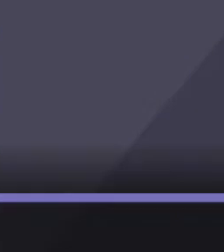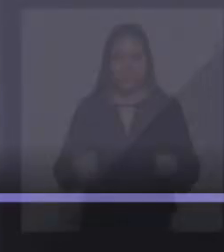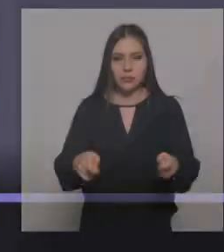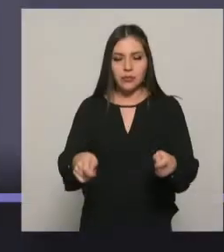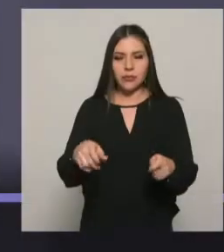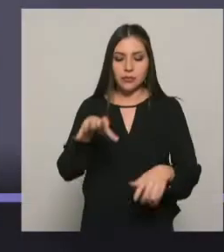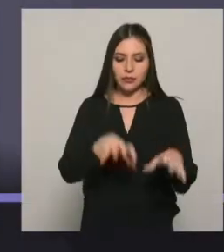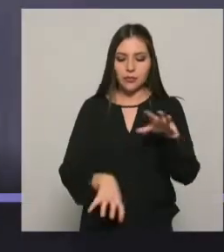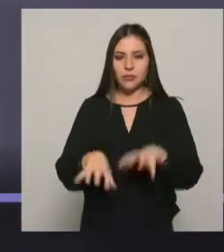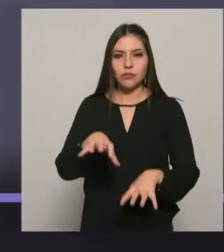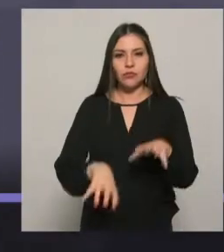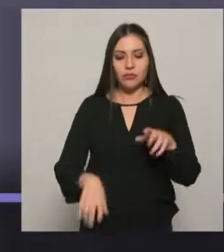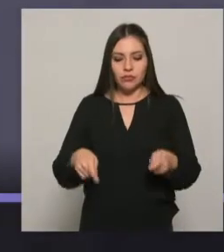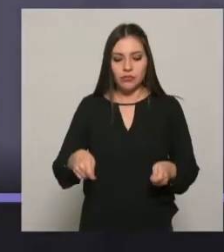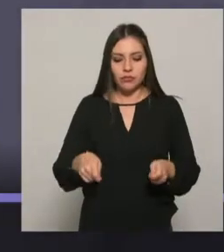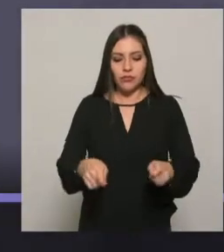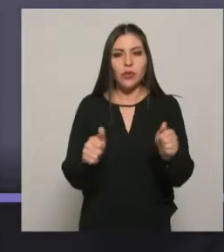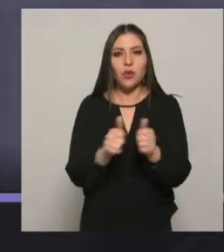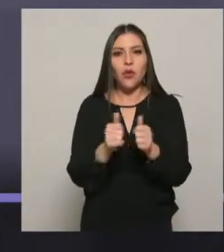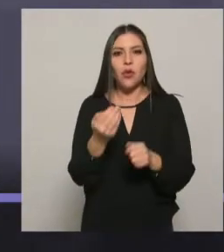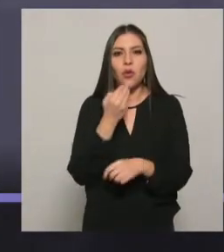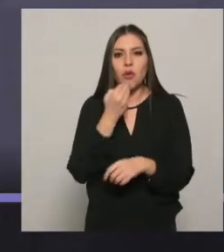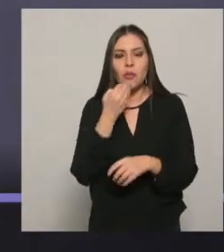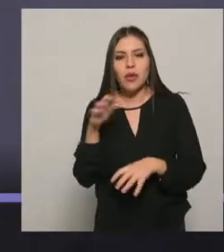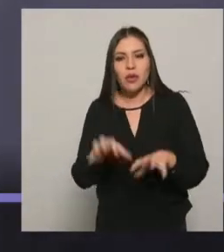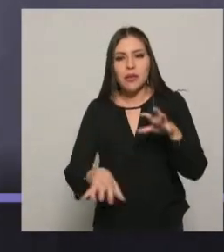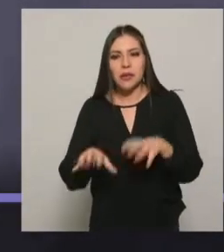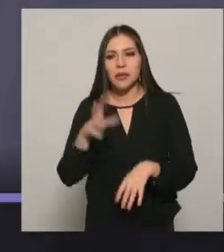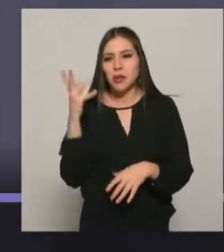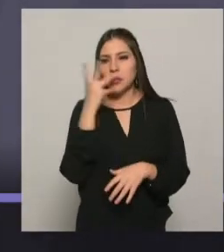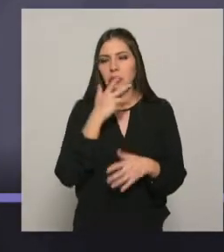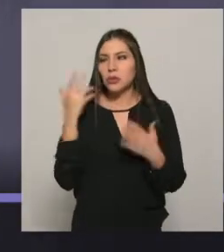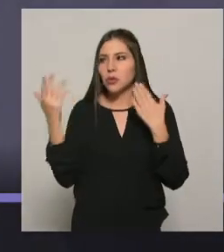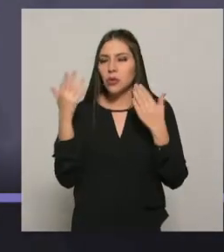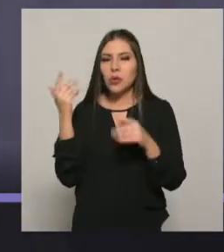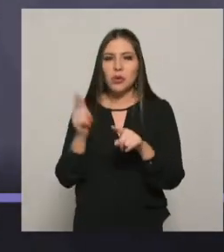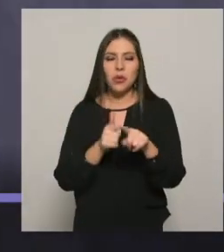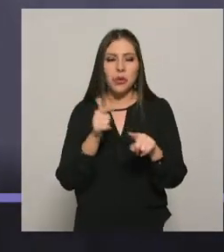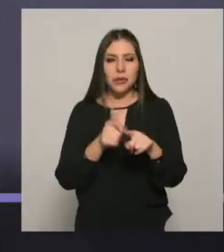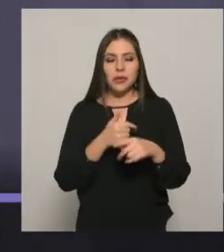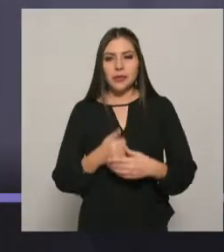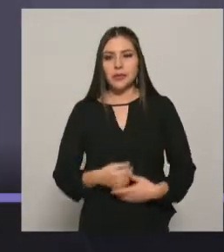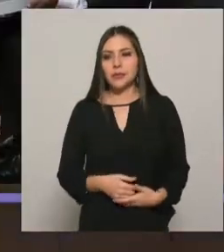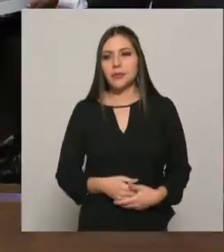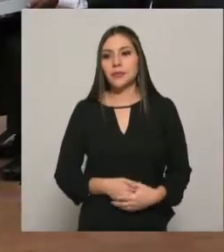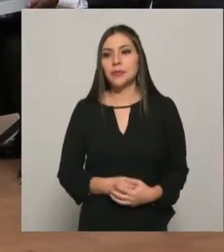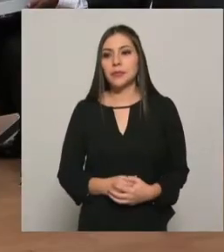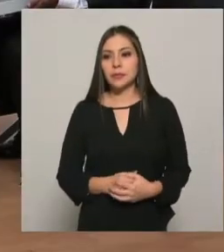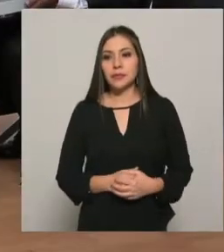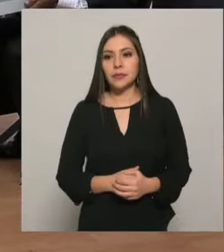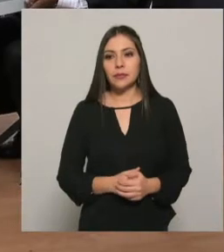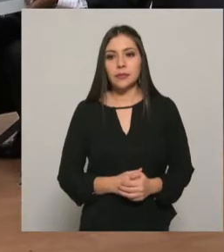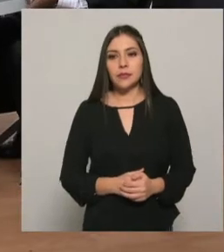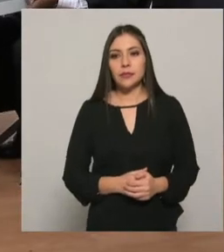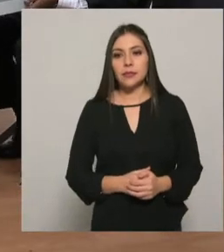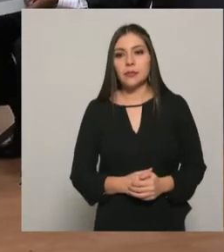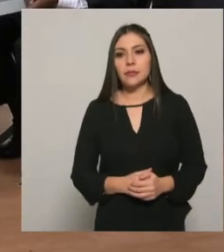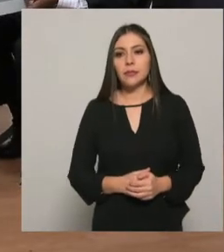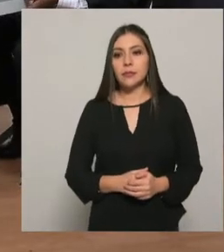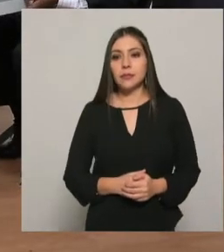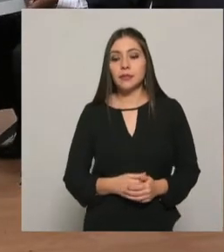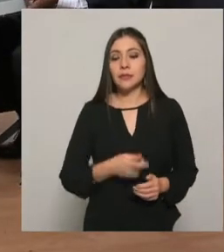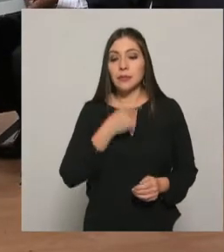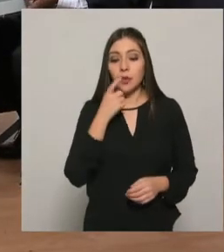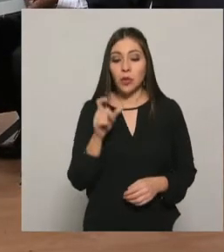alimentos. Entonces es una cosa también muy bonita y muy colorida. Claro, bueno, dicen que solo a partir de la muerte la vida es